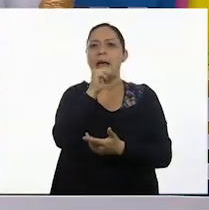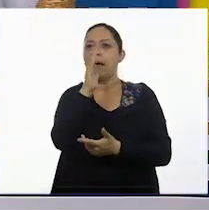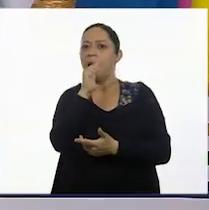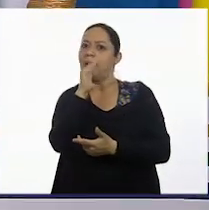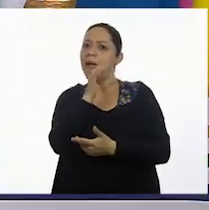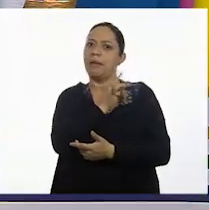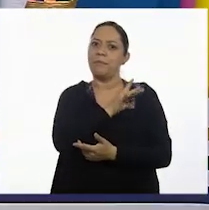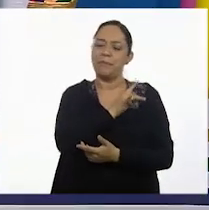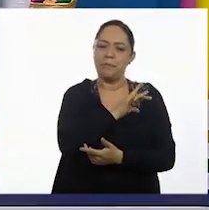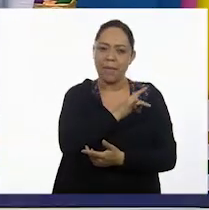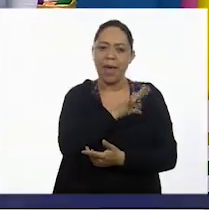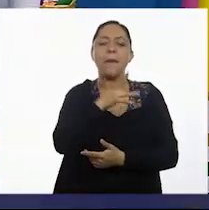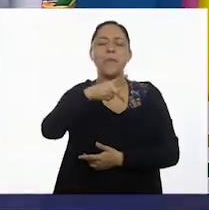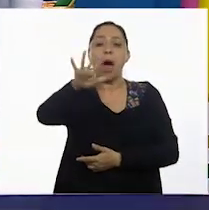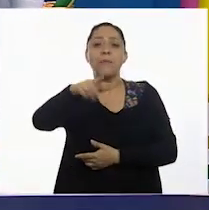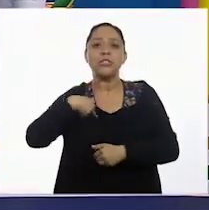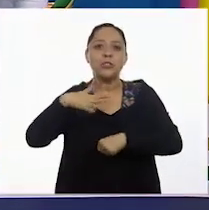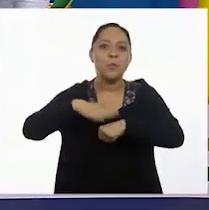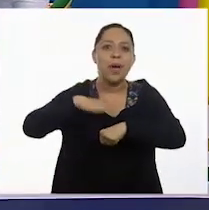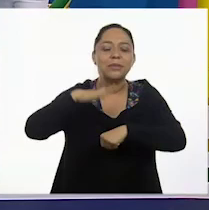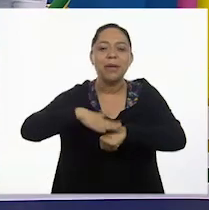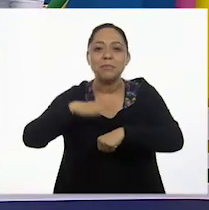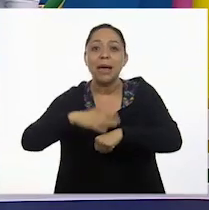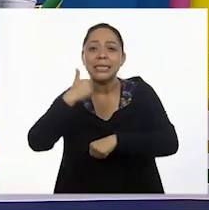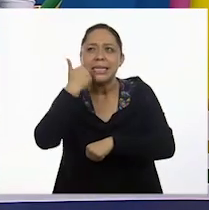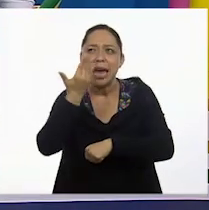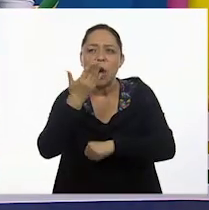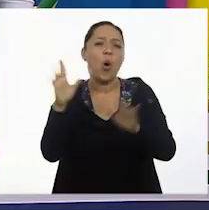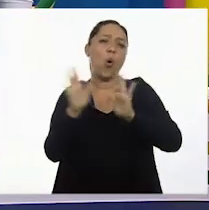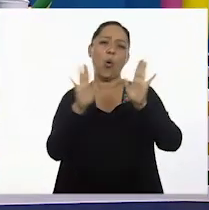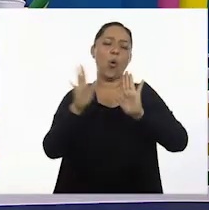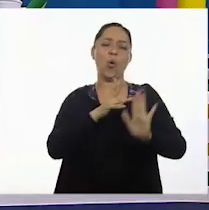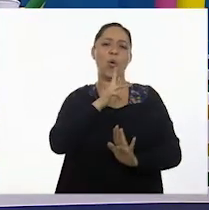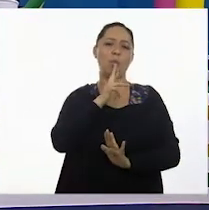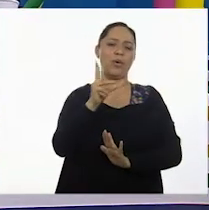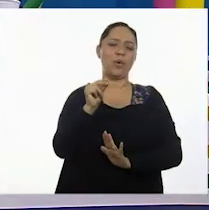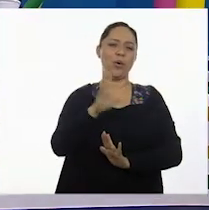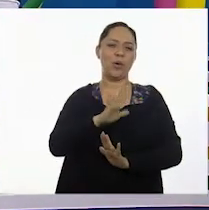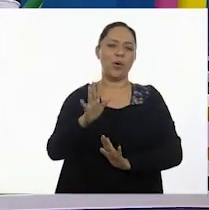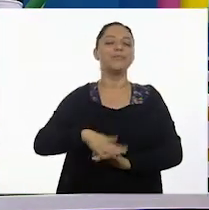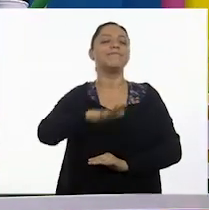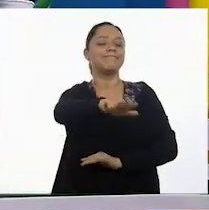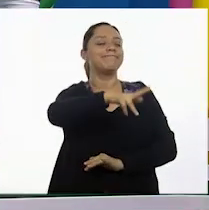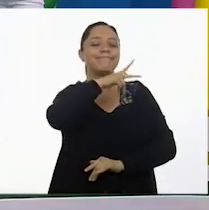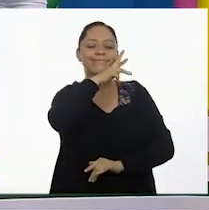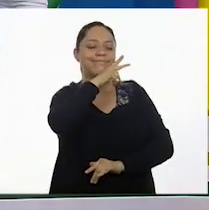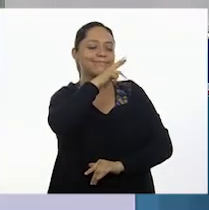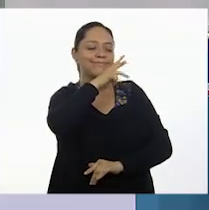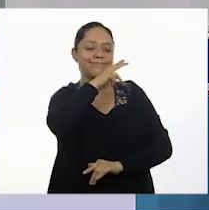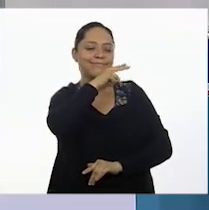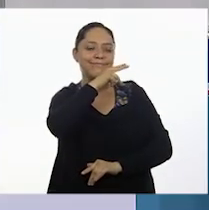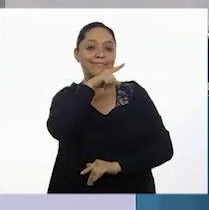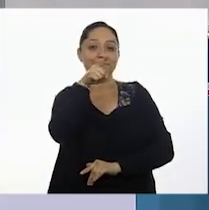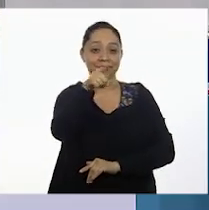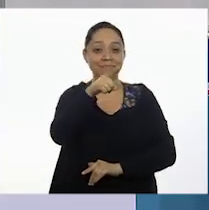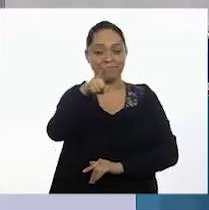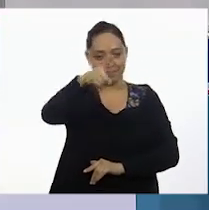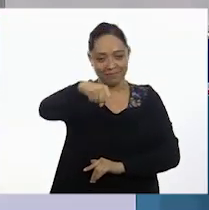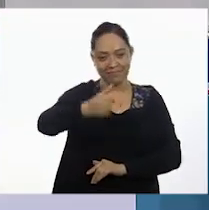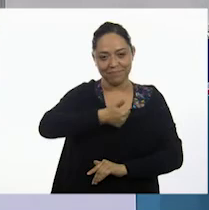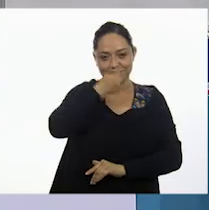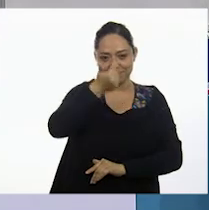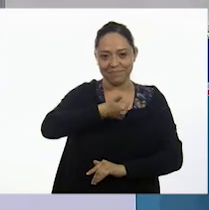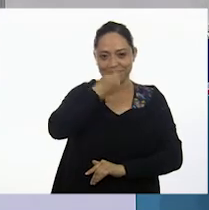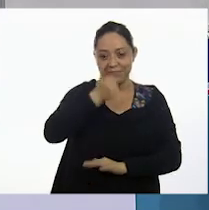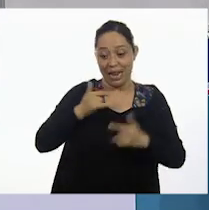¡Ay, pero ya quiero escuchar más! Bueno, mejor no, porque si no, no duermo. Mira, no te preocupes, Toño. Estudiantes en casa, recuerden que las